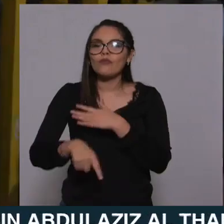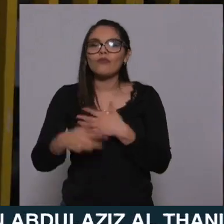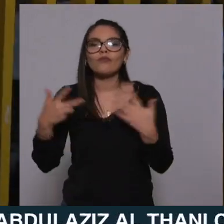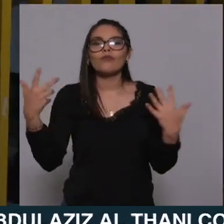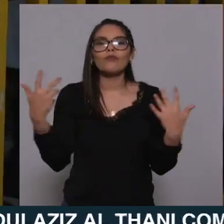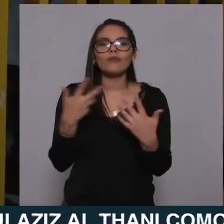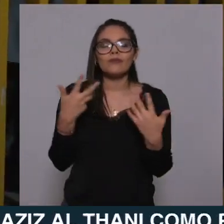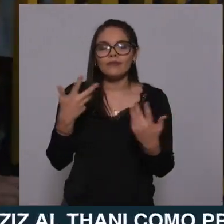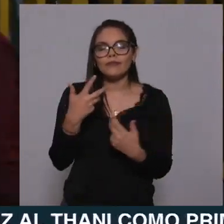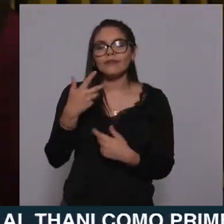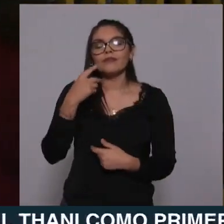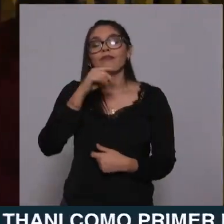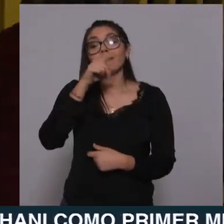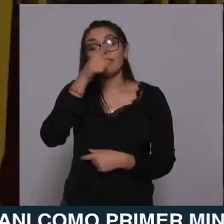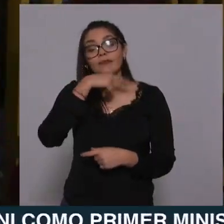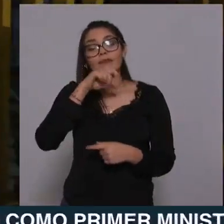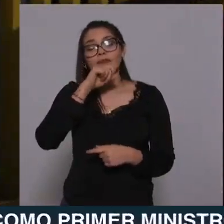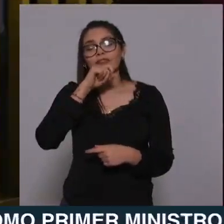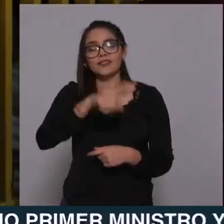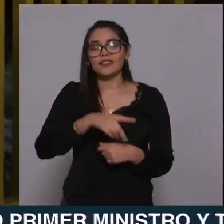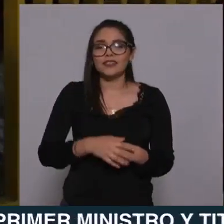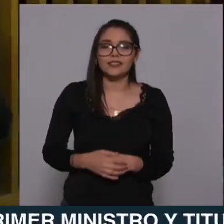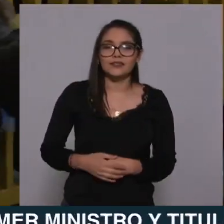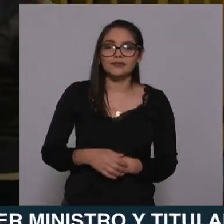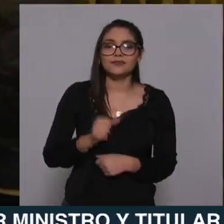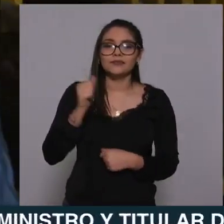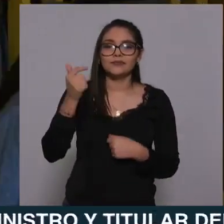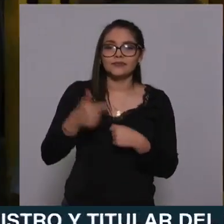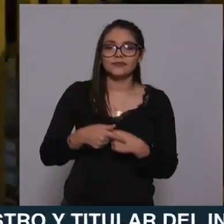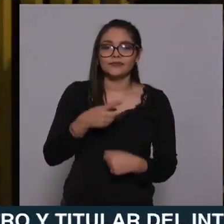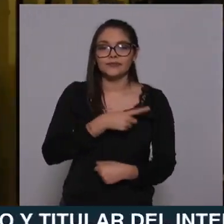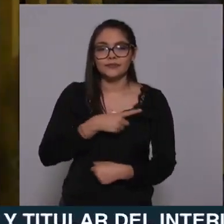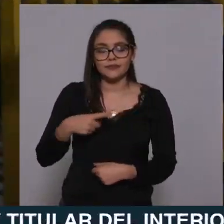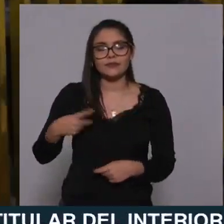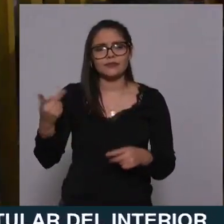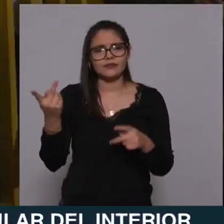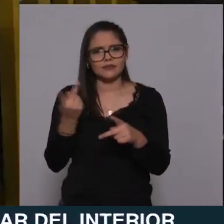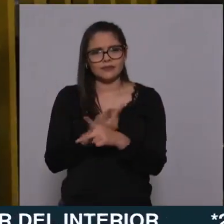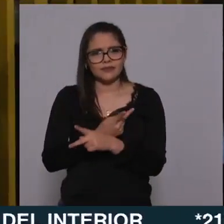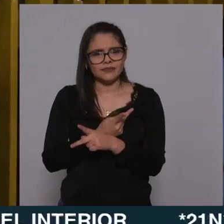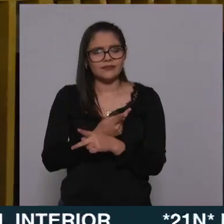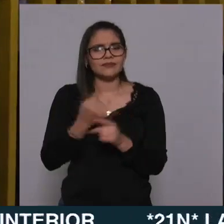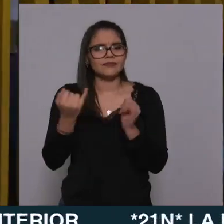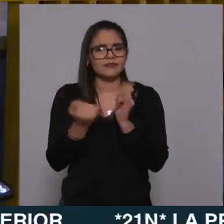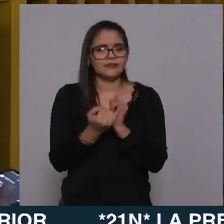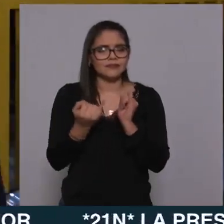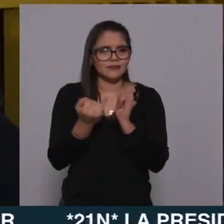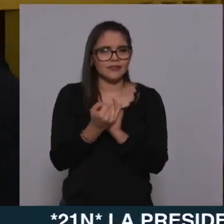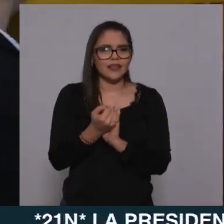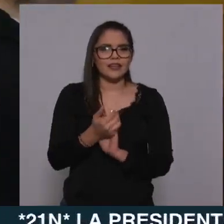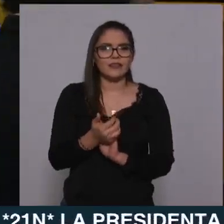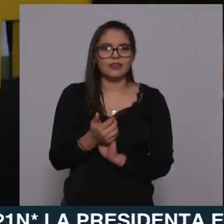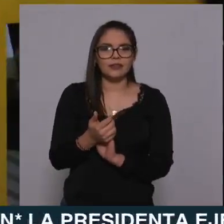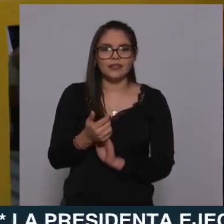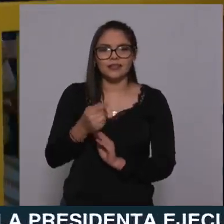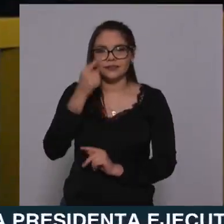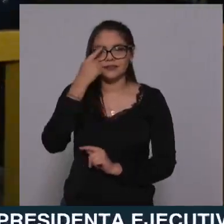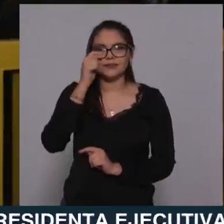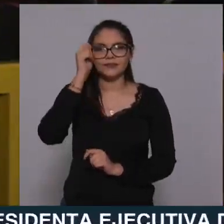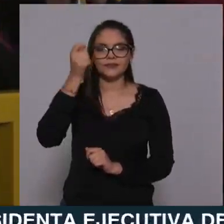ellas, recordemos que algo de lo que estaba ocurriendo, de lo que estaban ellos